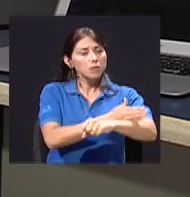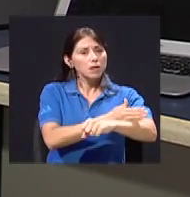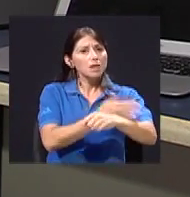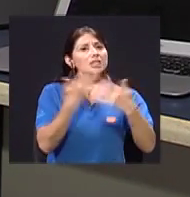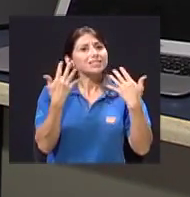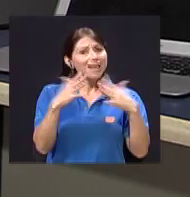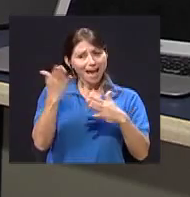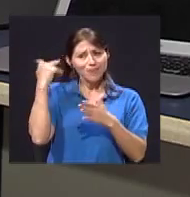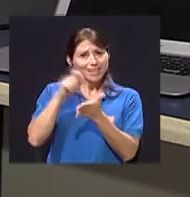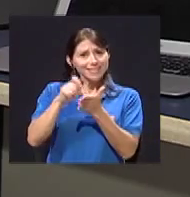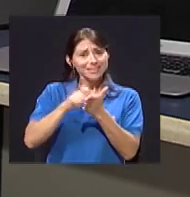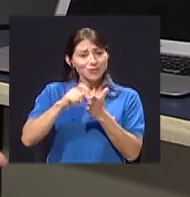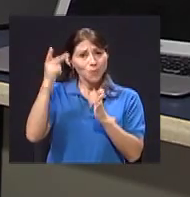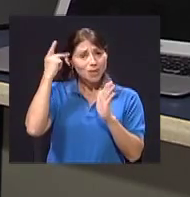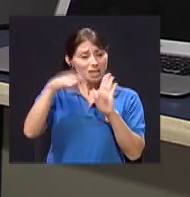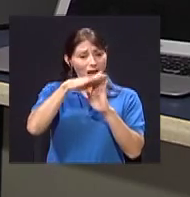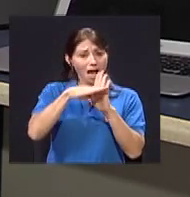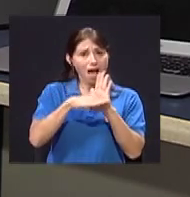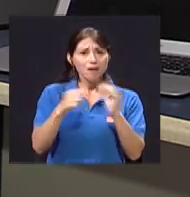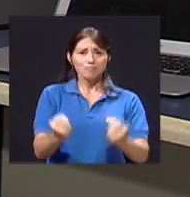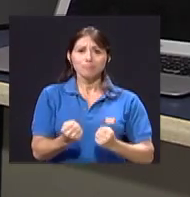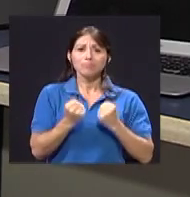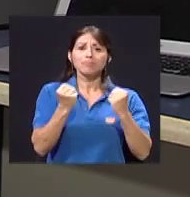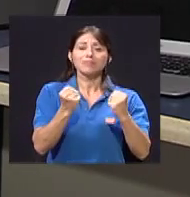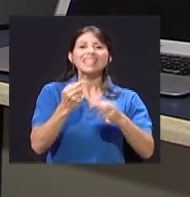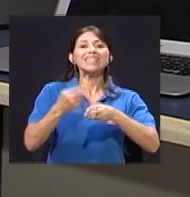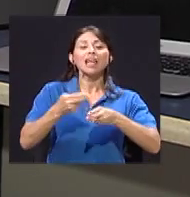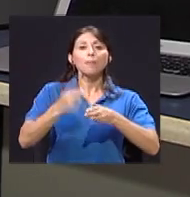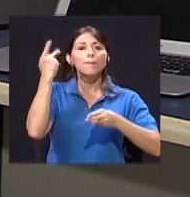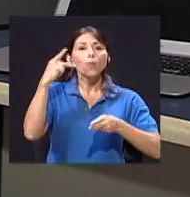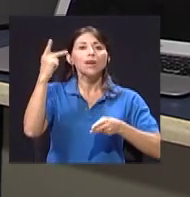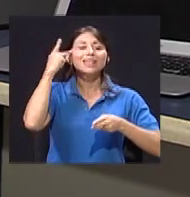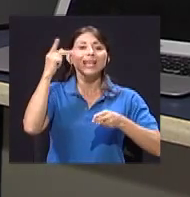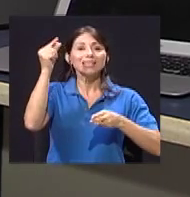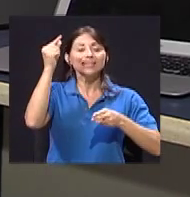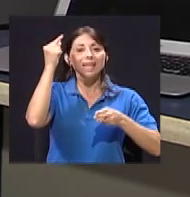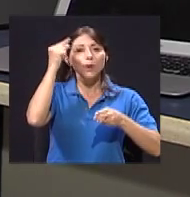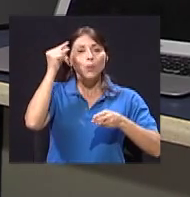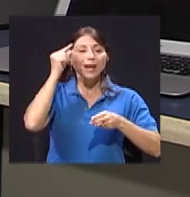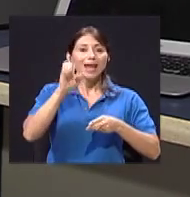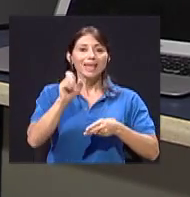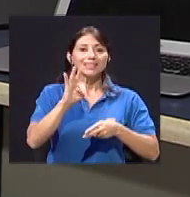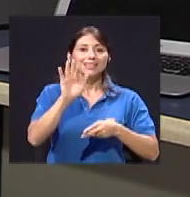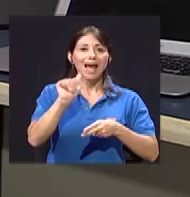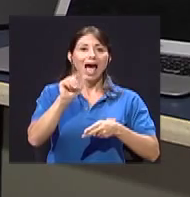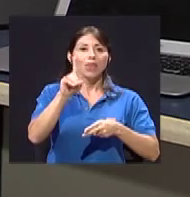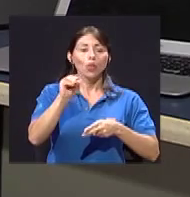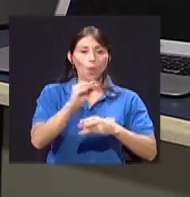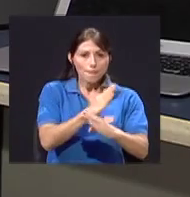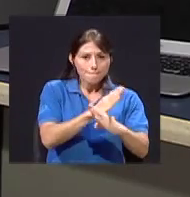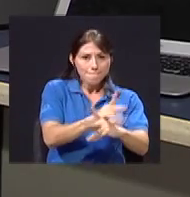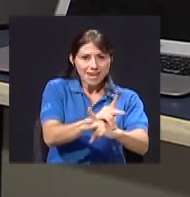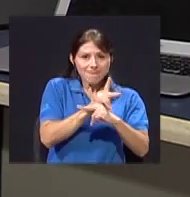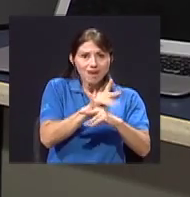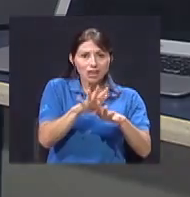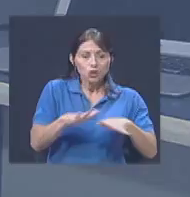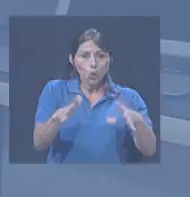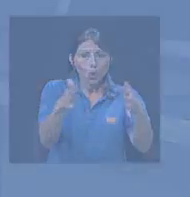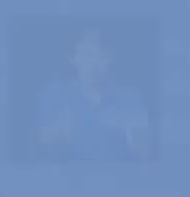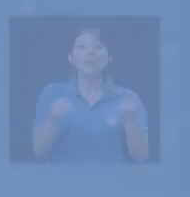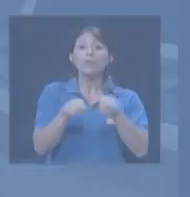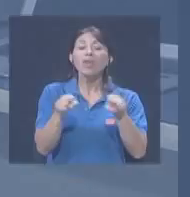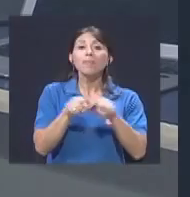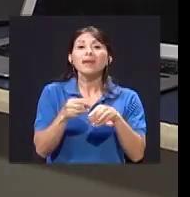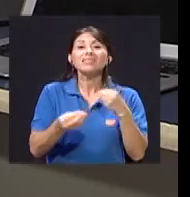la situación de salud, esas políticas se fueron consolidando en lo que se ha denominado las políticas de un Estado